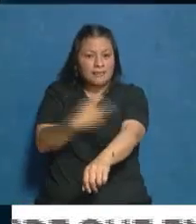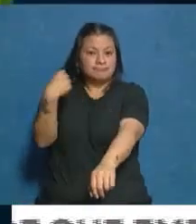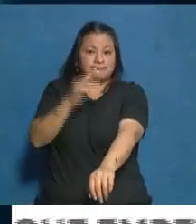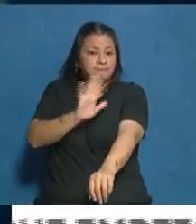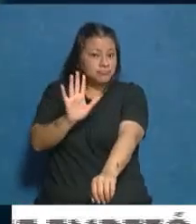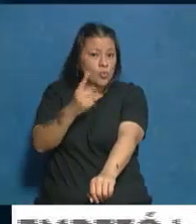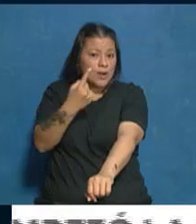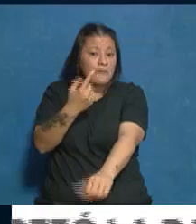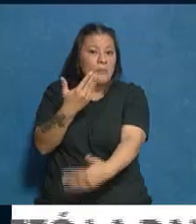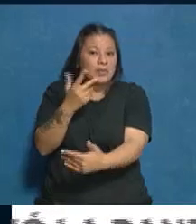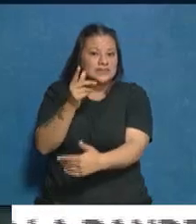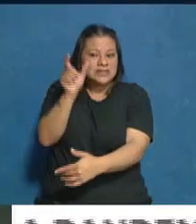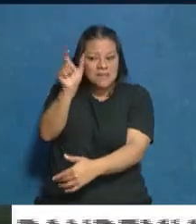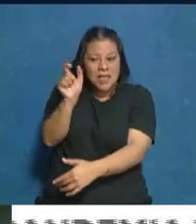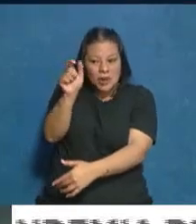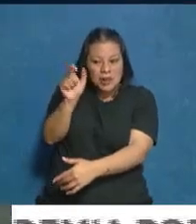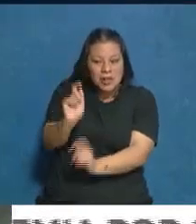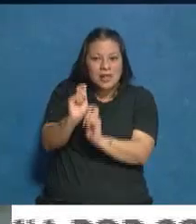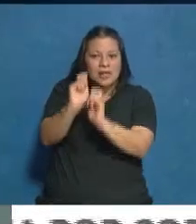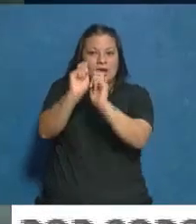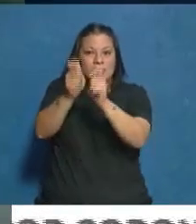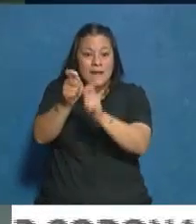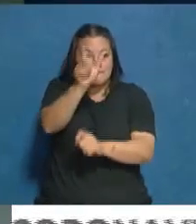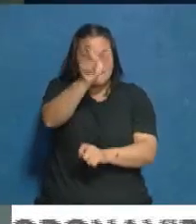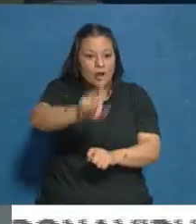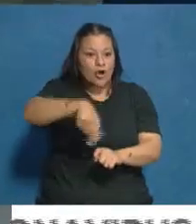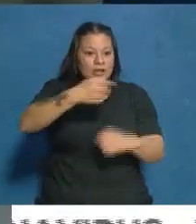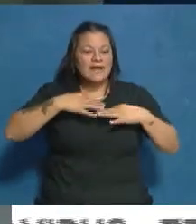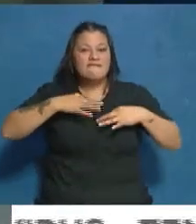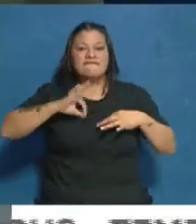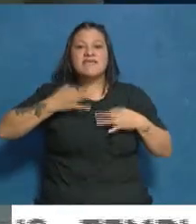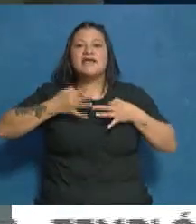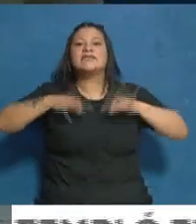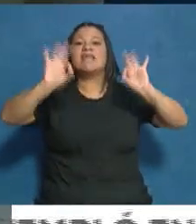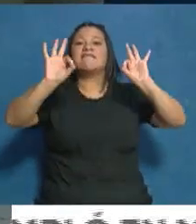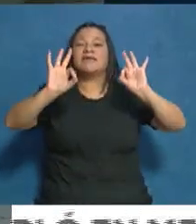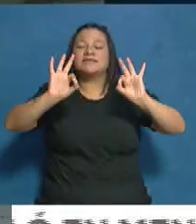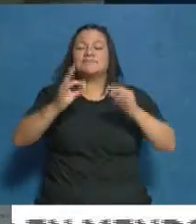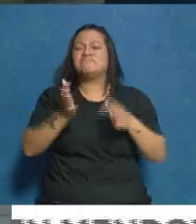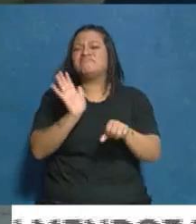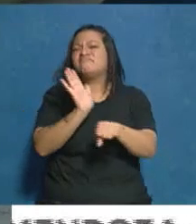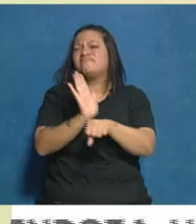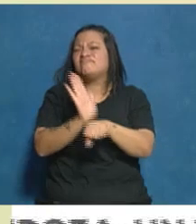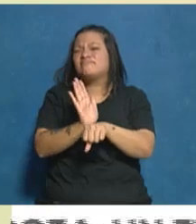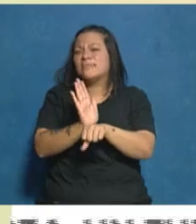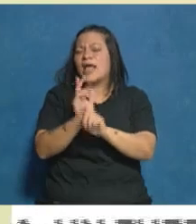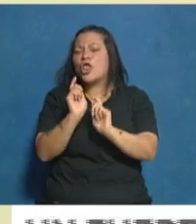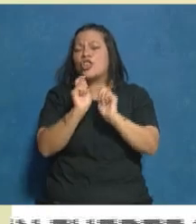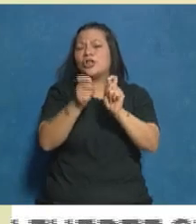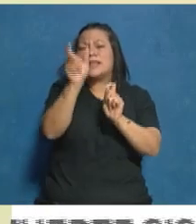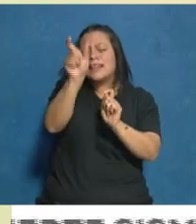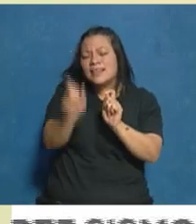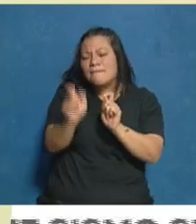puede ser donante de médula ósea y salvar la vida de otra persona. Escuchamos qué implica ser donante de médula